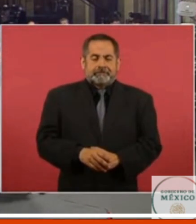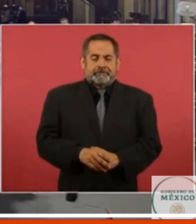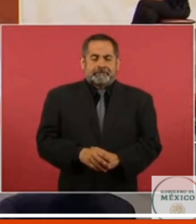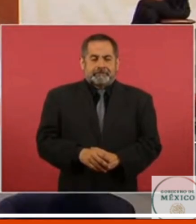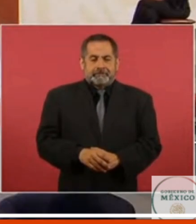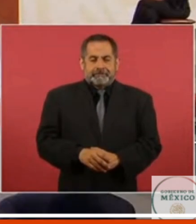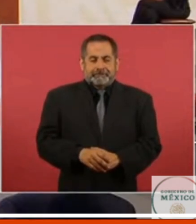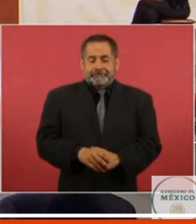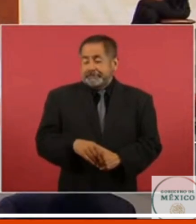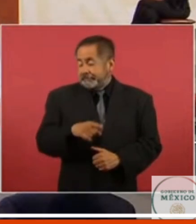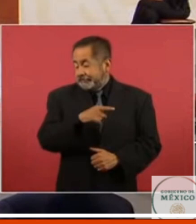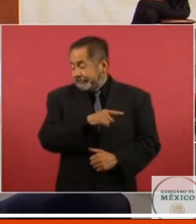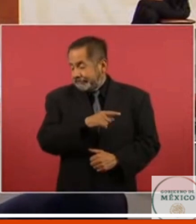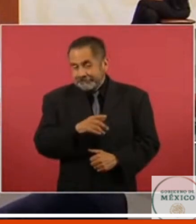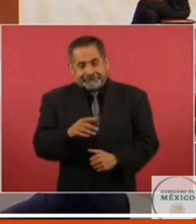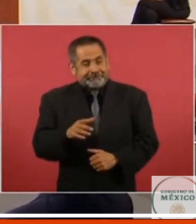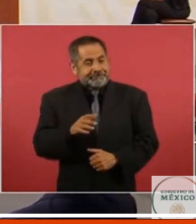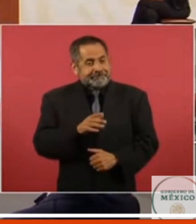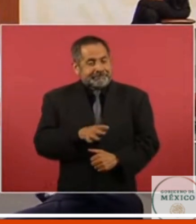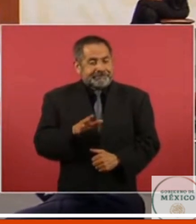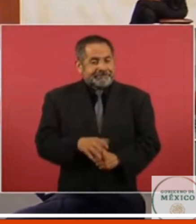No, ese es